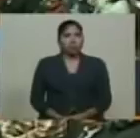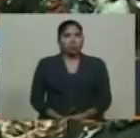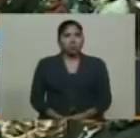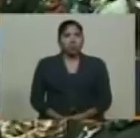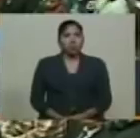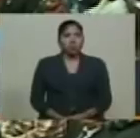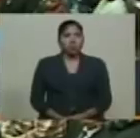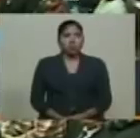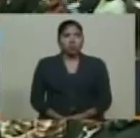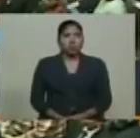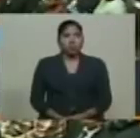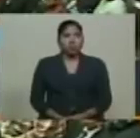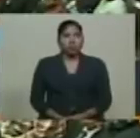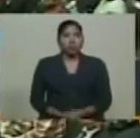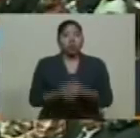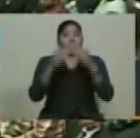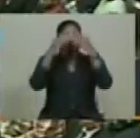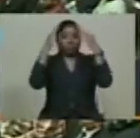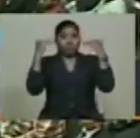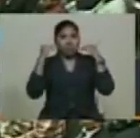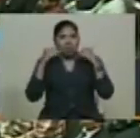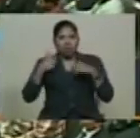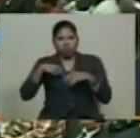Nos toca, queridos hermanos, hermanas, camaradas,